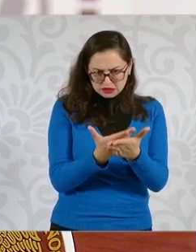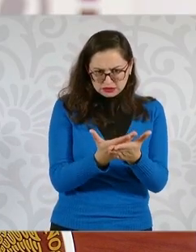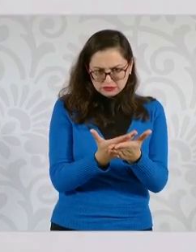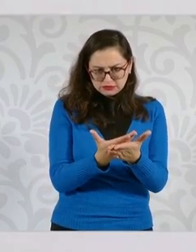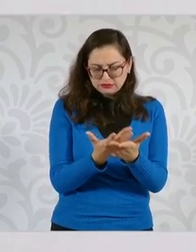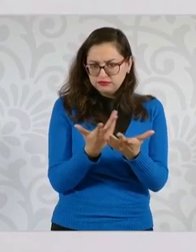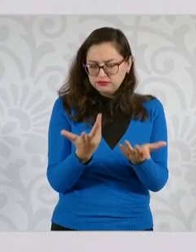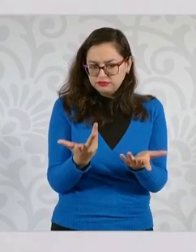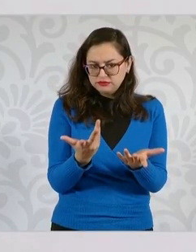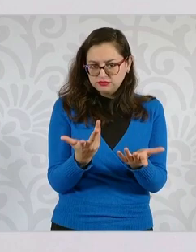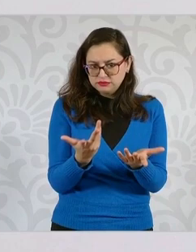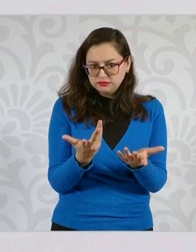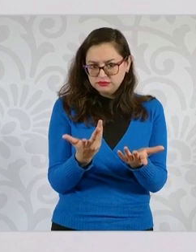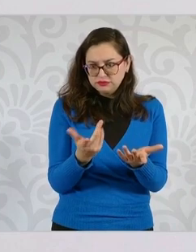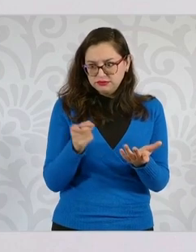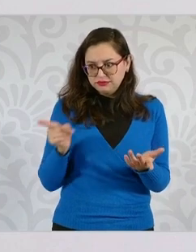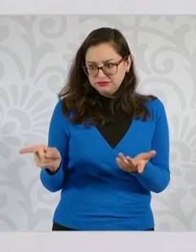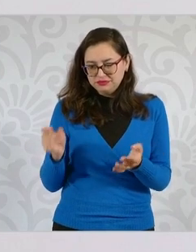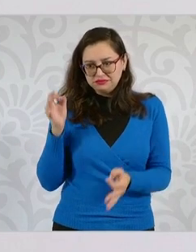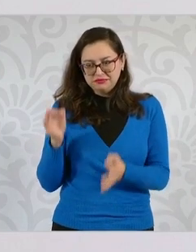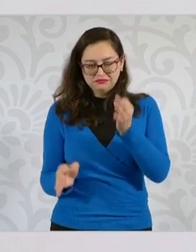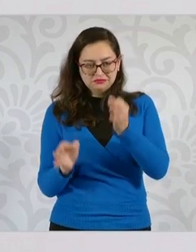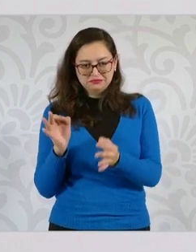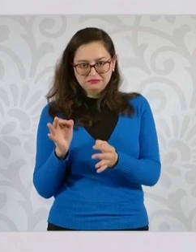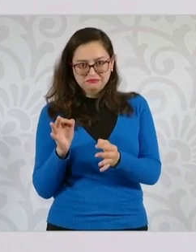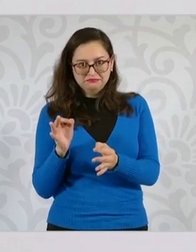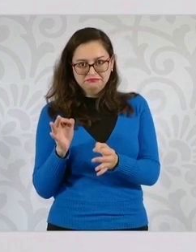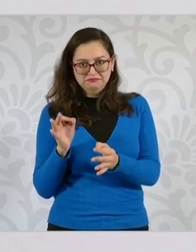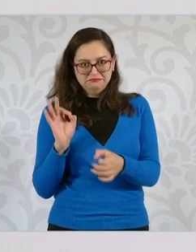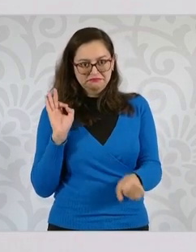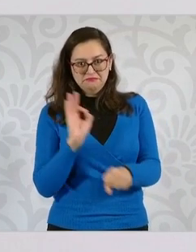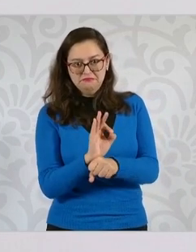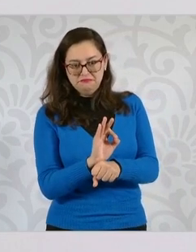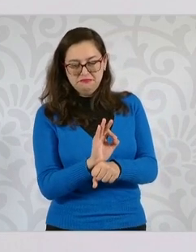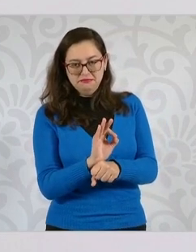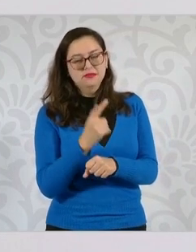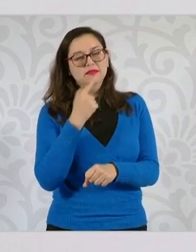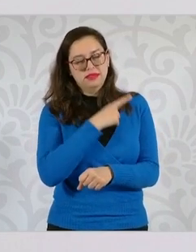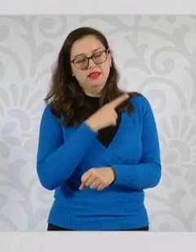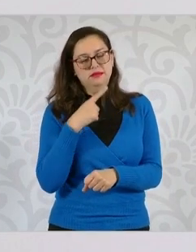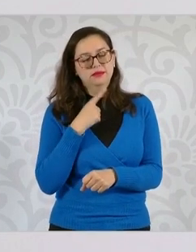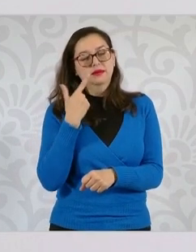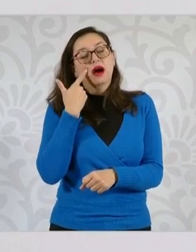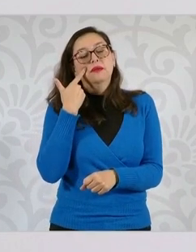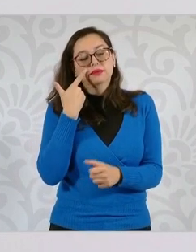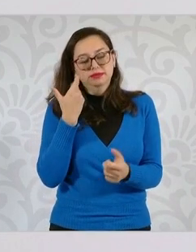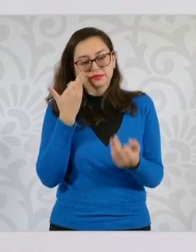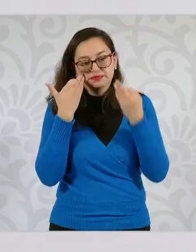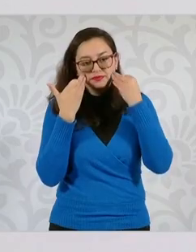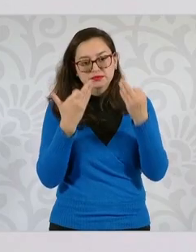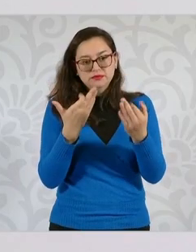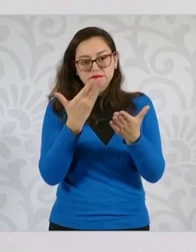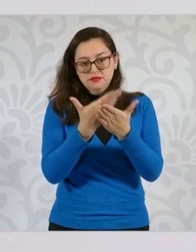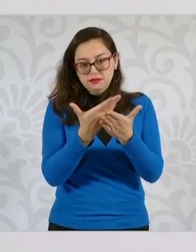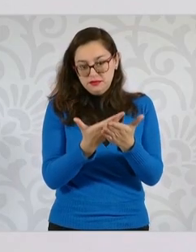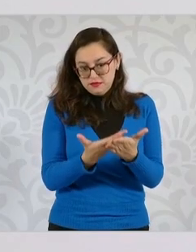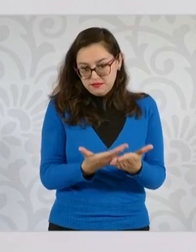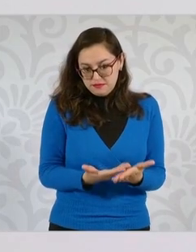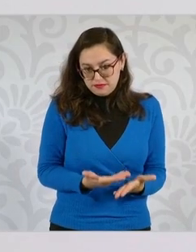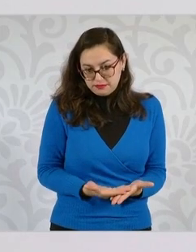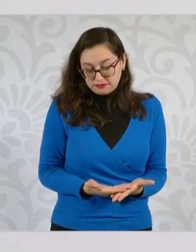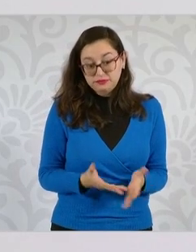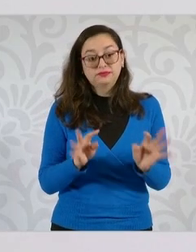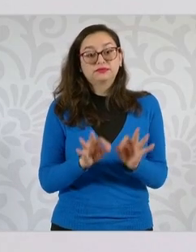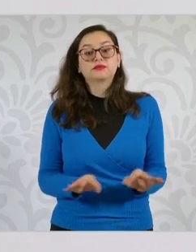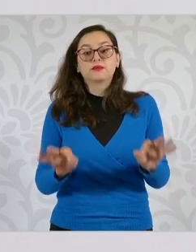caso si tiene sustento ahora es importante que se sepa que la reforma al